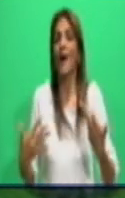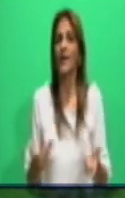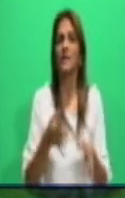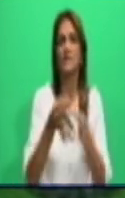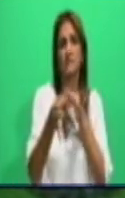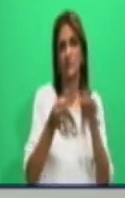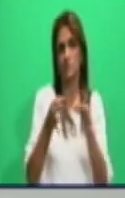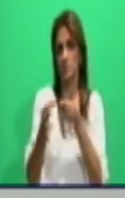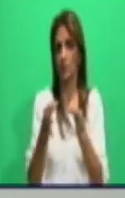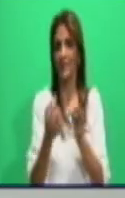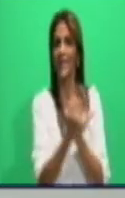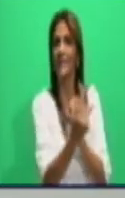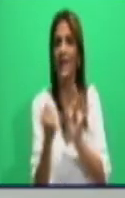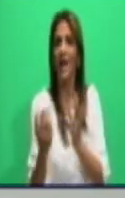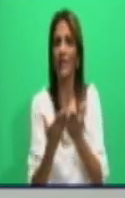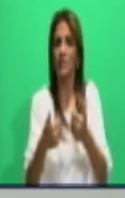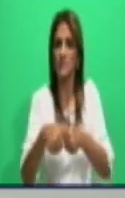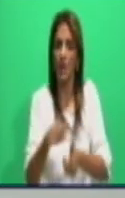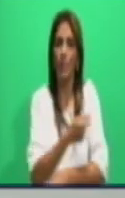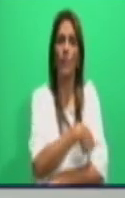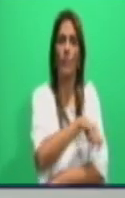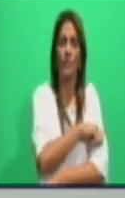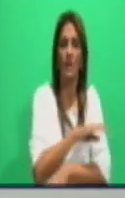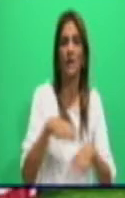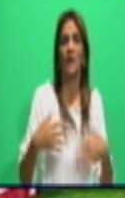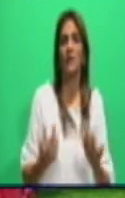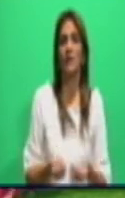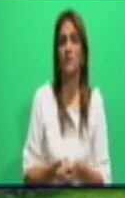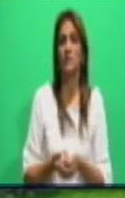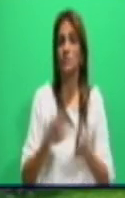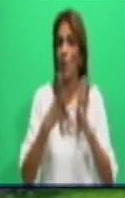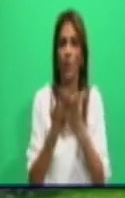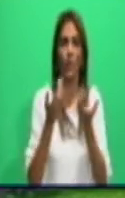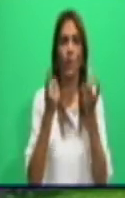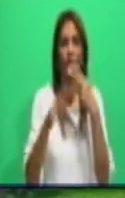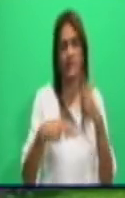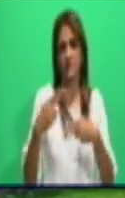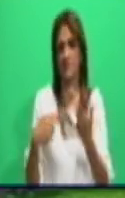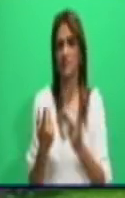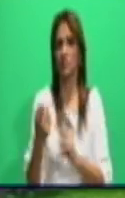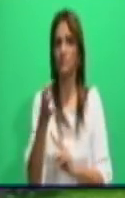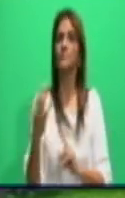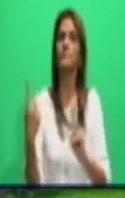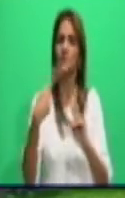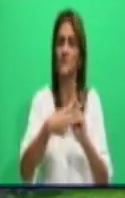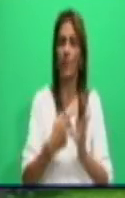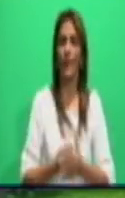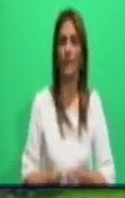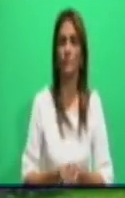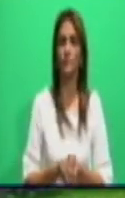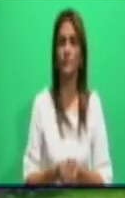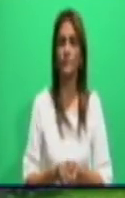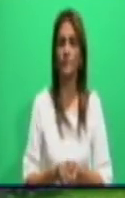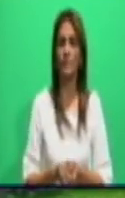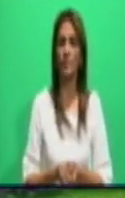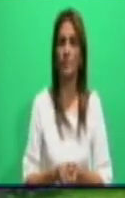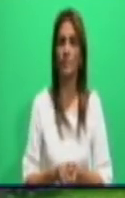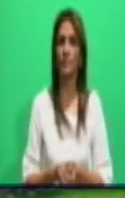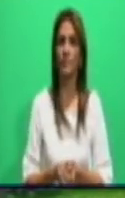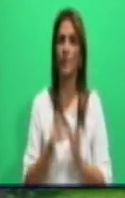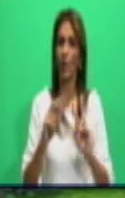partir de lo que establece en esta fase en la que se encuentra la capital provincial les propongo hacer una pausa al regreso